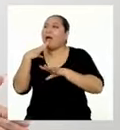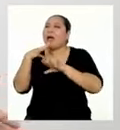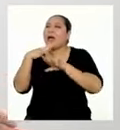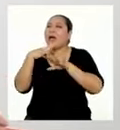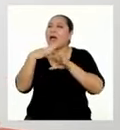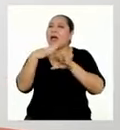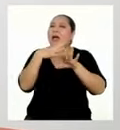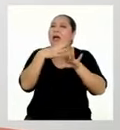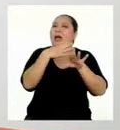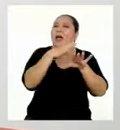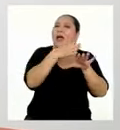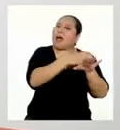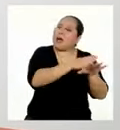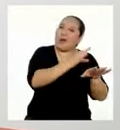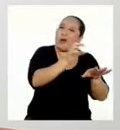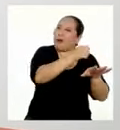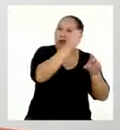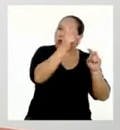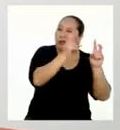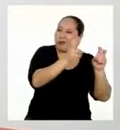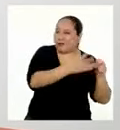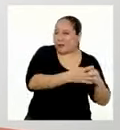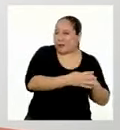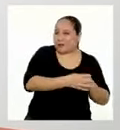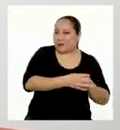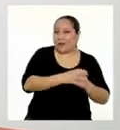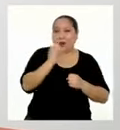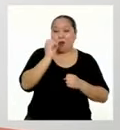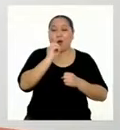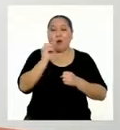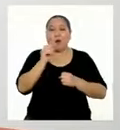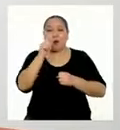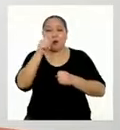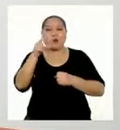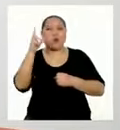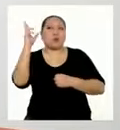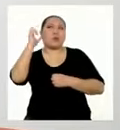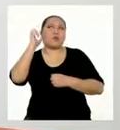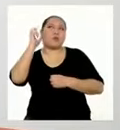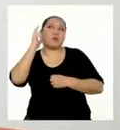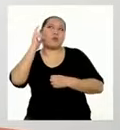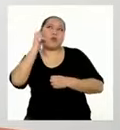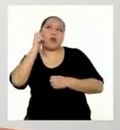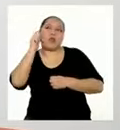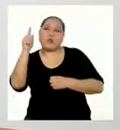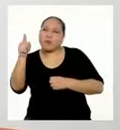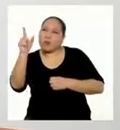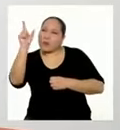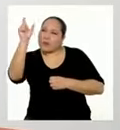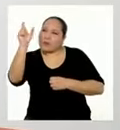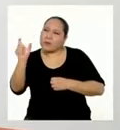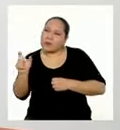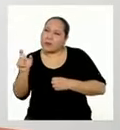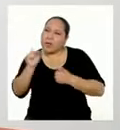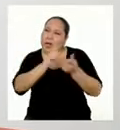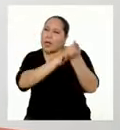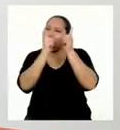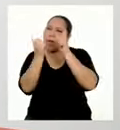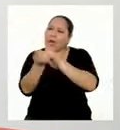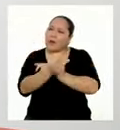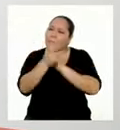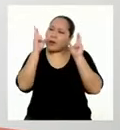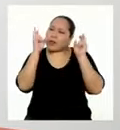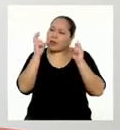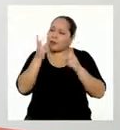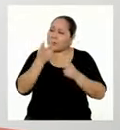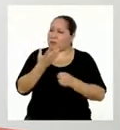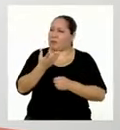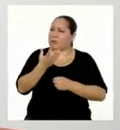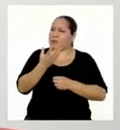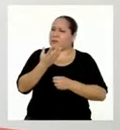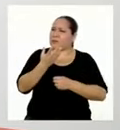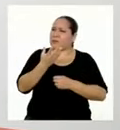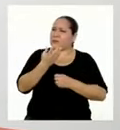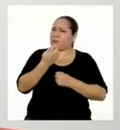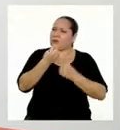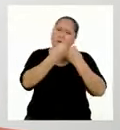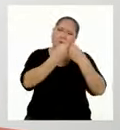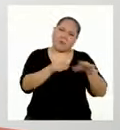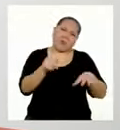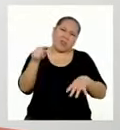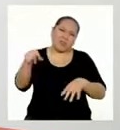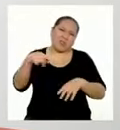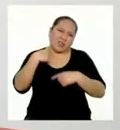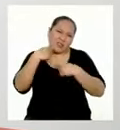a irte por las ramas? ¿O que estás escuchando a alguien y cambia de tema de repente y pierdes